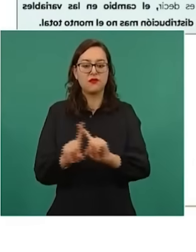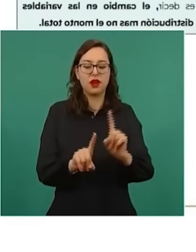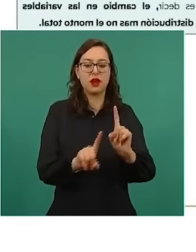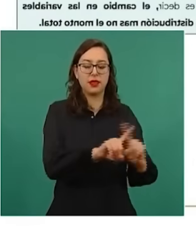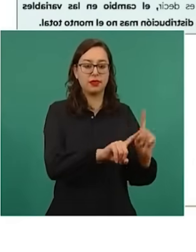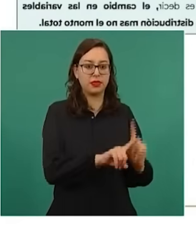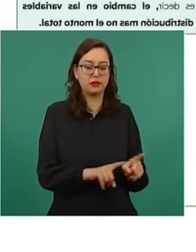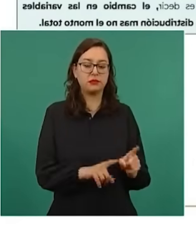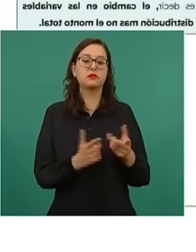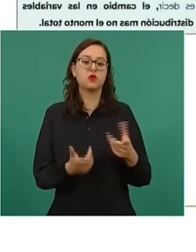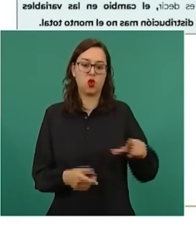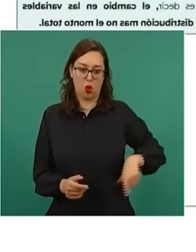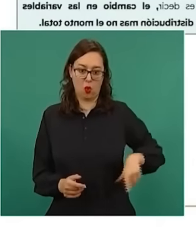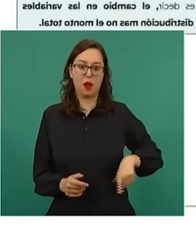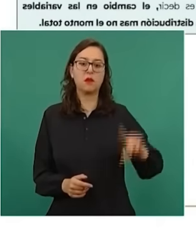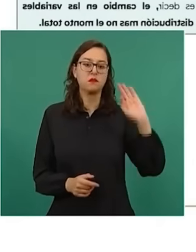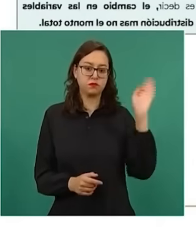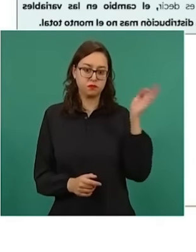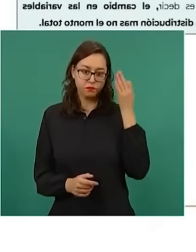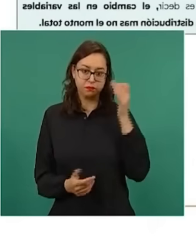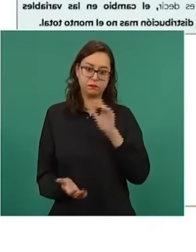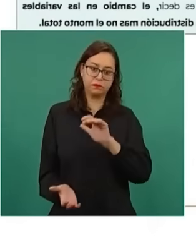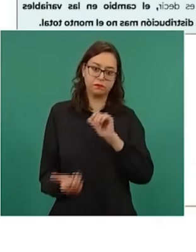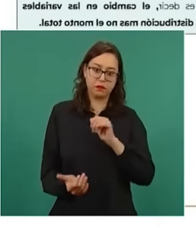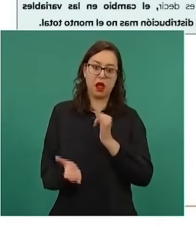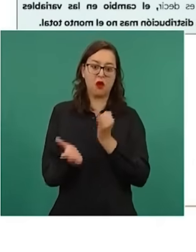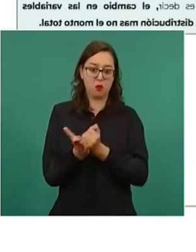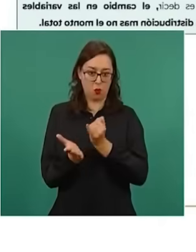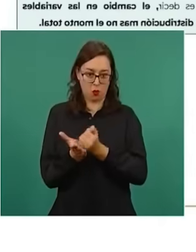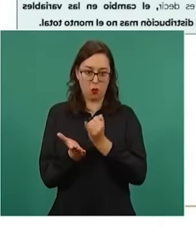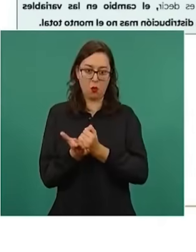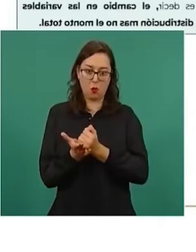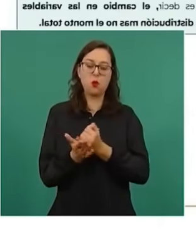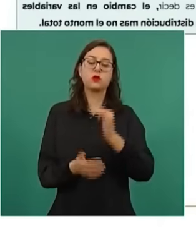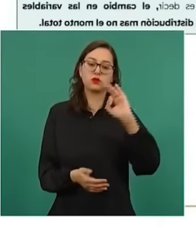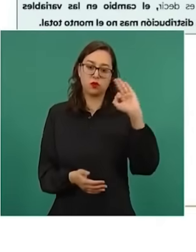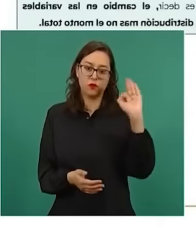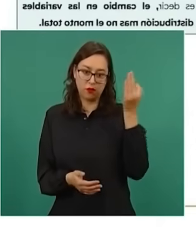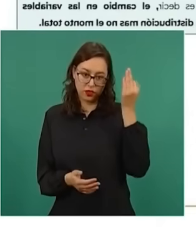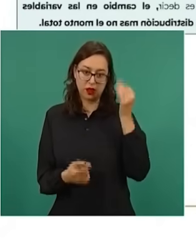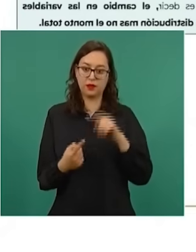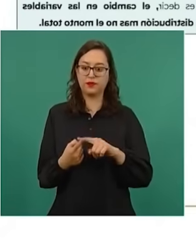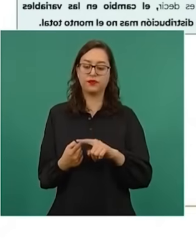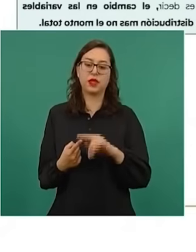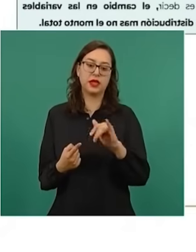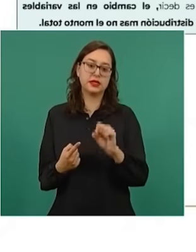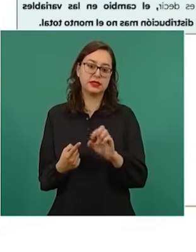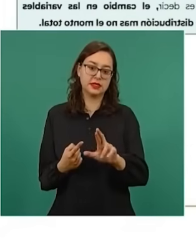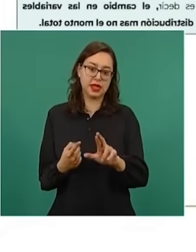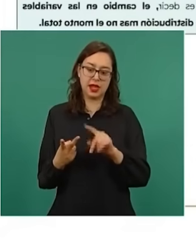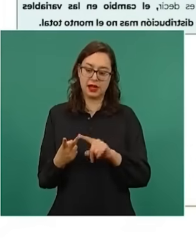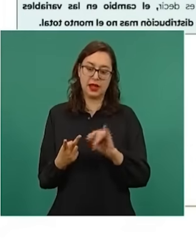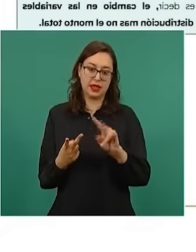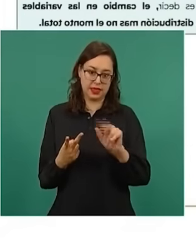Porque mientras acá empezamos a chambear a levantar las tasas para intentar frenar la inflación en Estados Unidos su respuesta